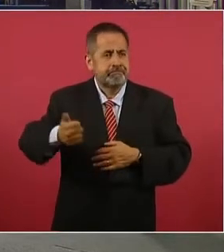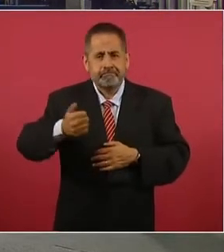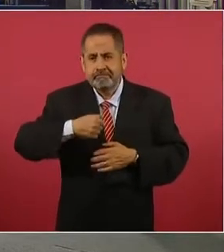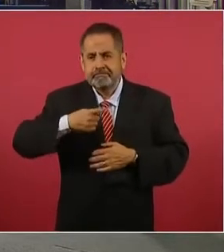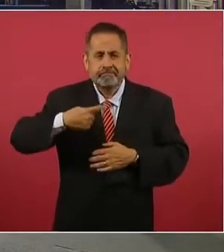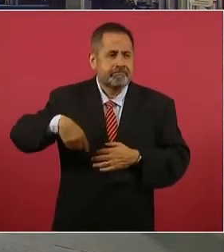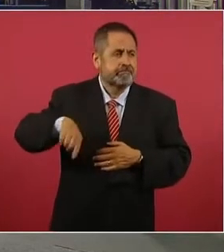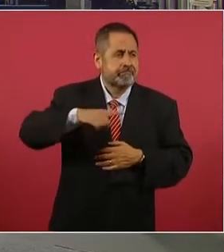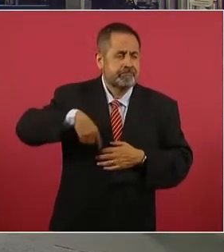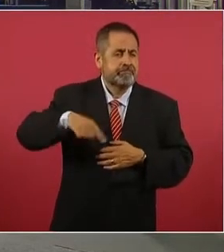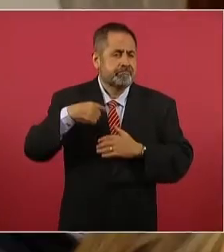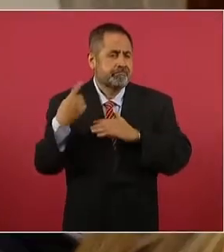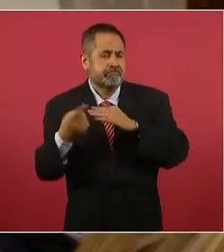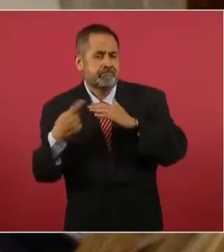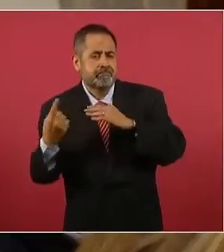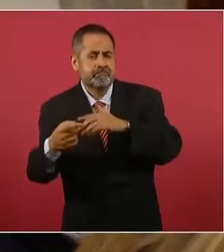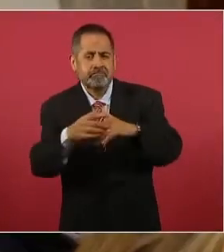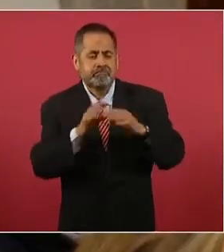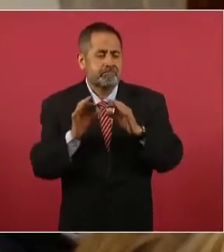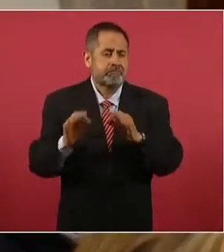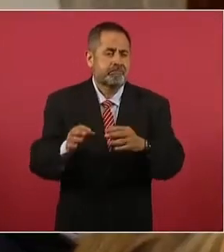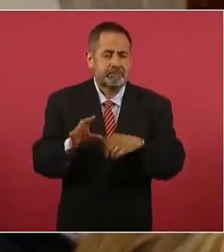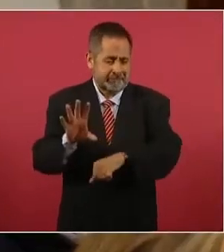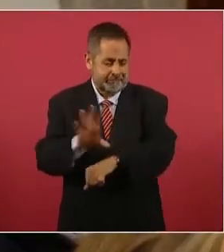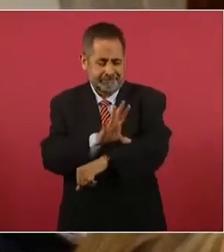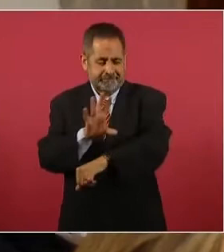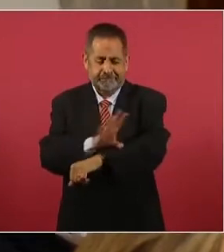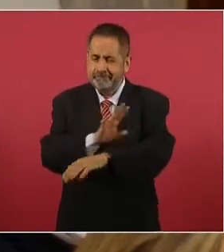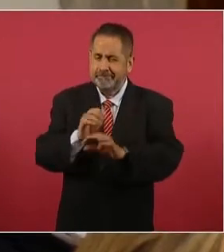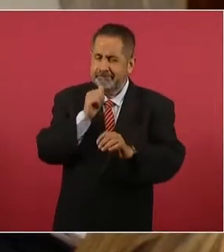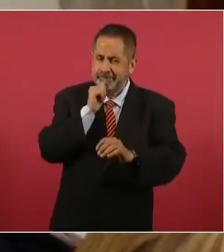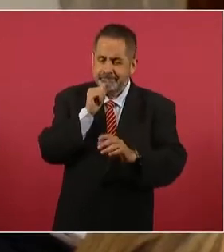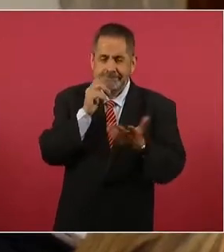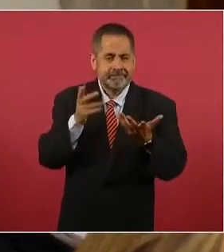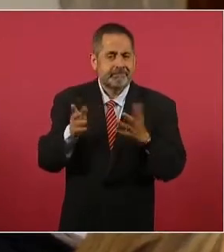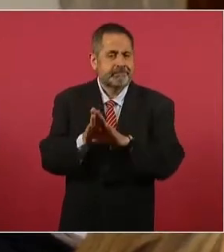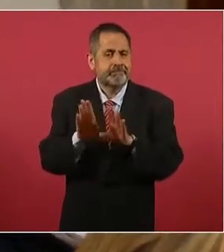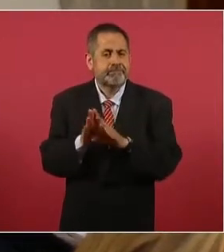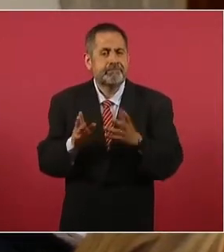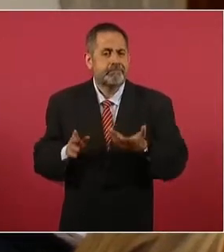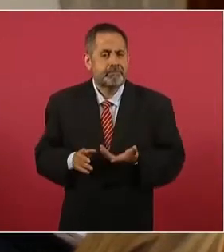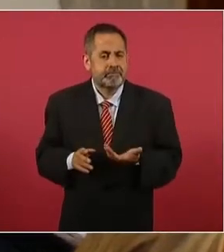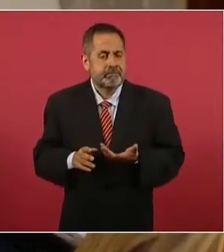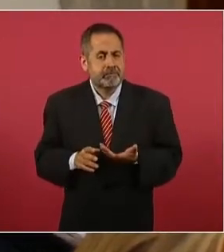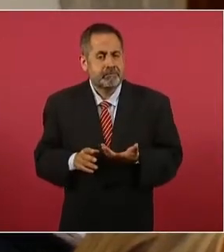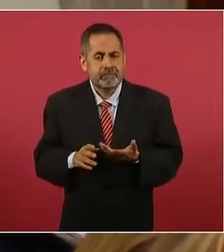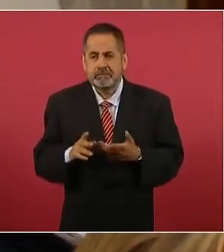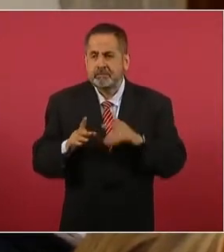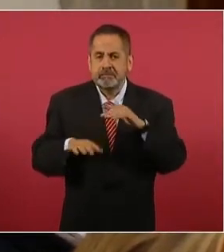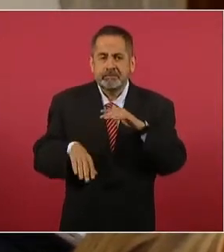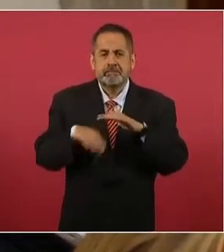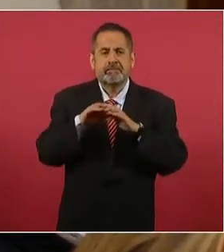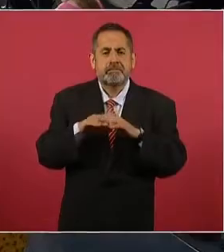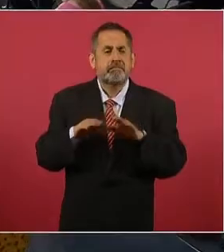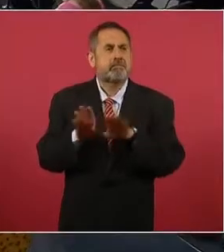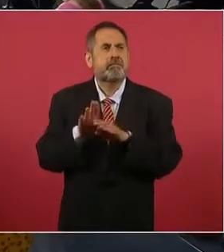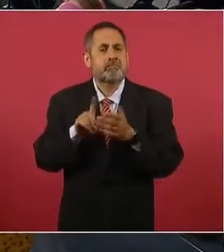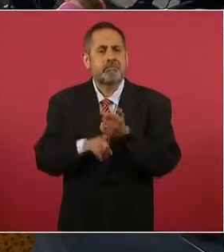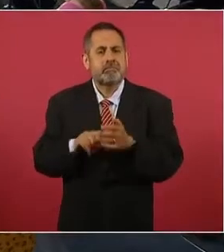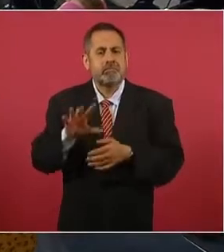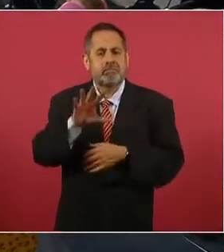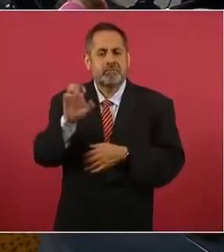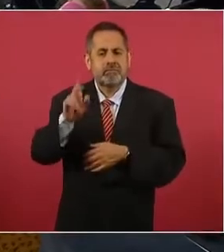si es un carro eléctrico, pues la máximo que tienen de autonomía son